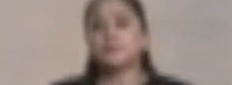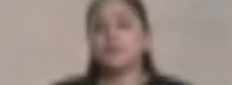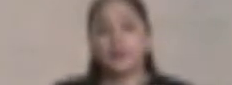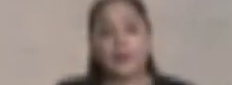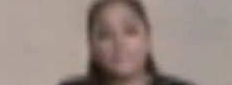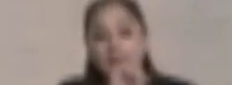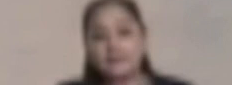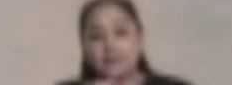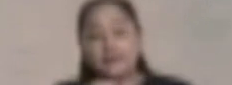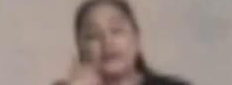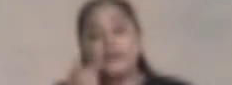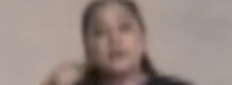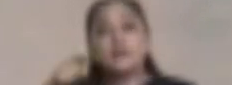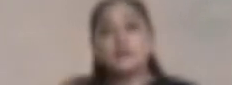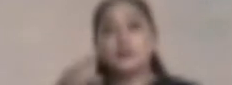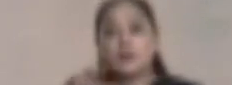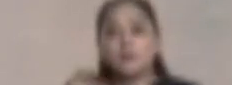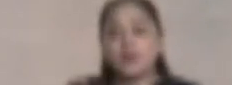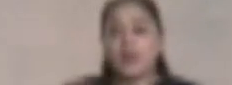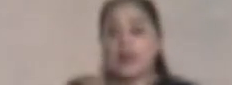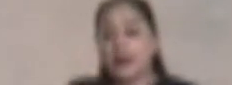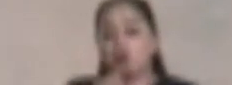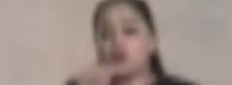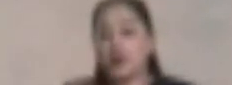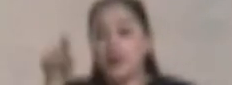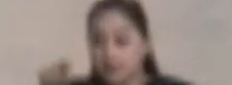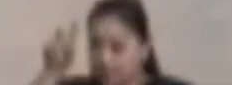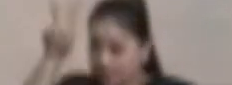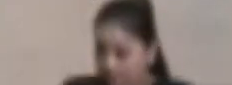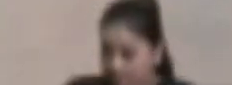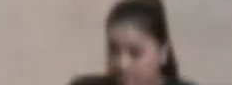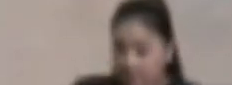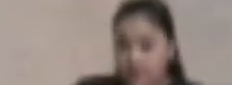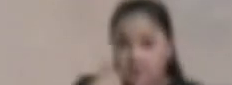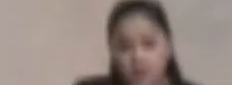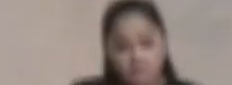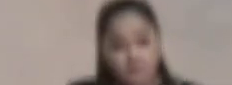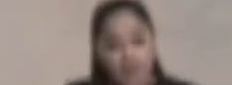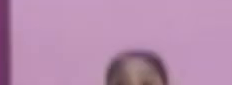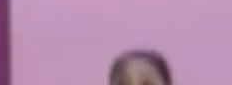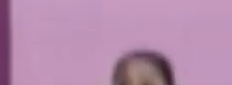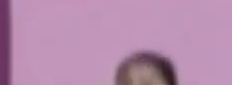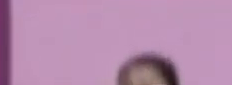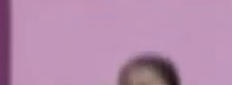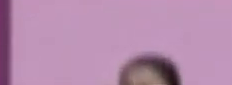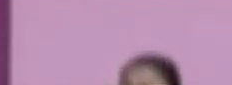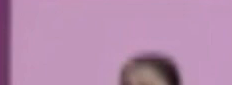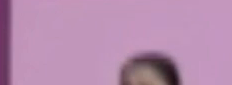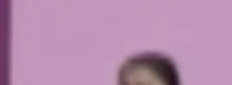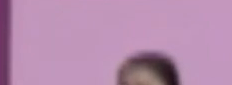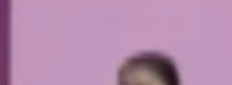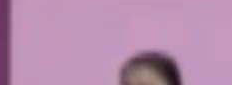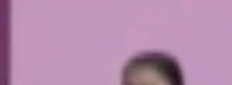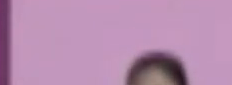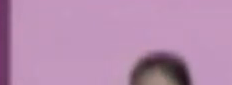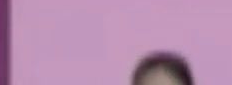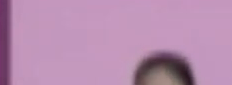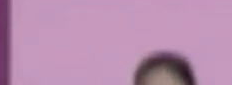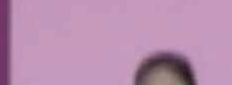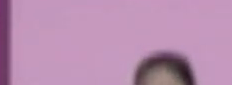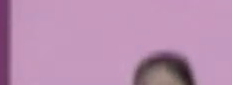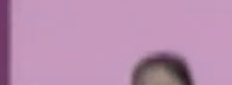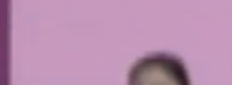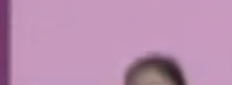2018, Margarita Zavala se convirtió en la primera candidata independiente a la presidencia, pero fue derrotada por Andrés